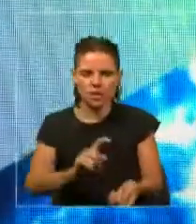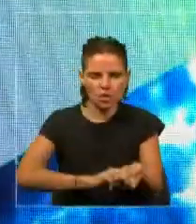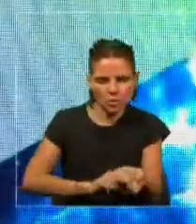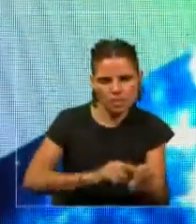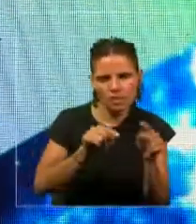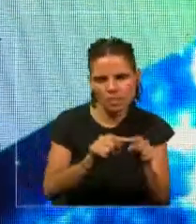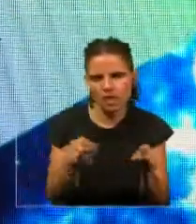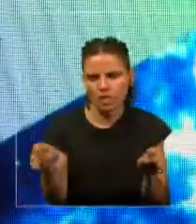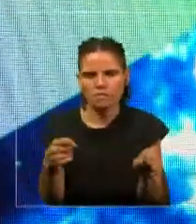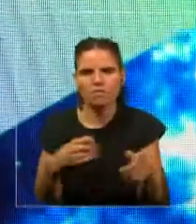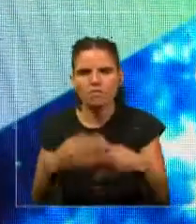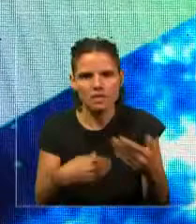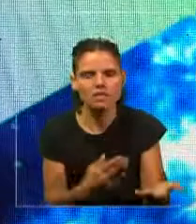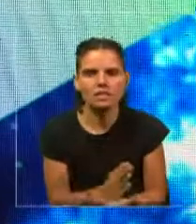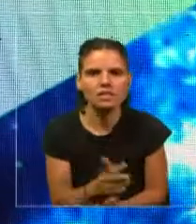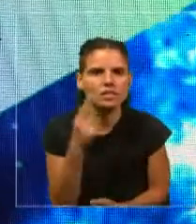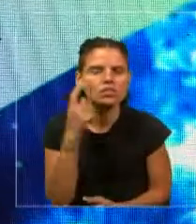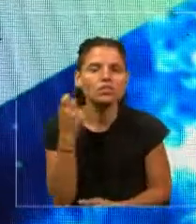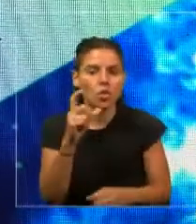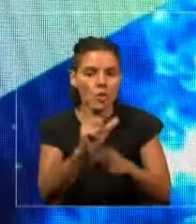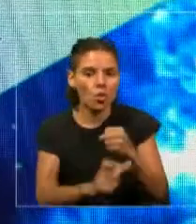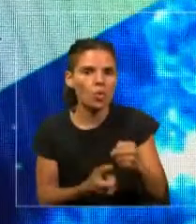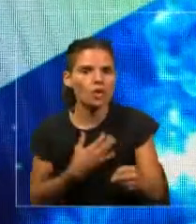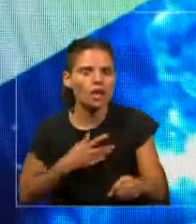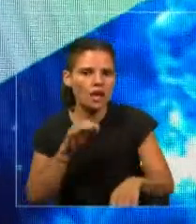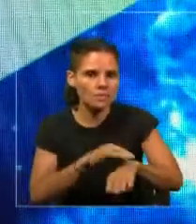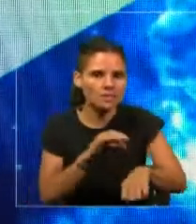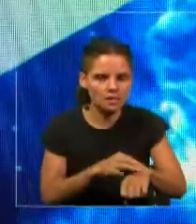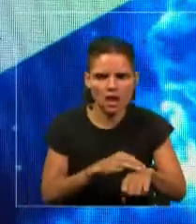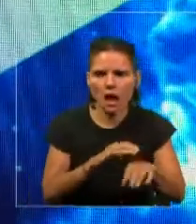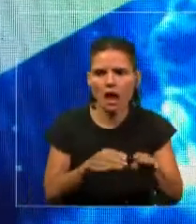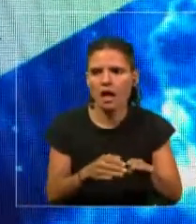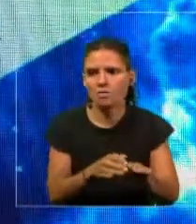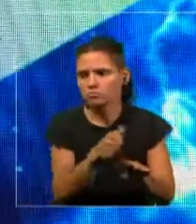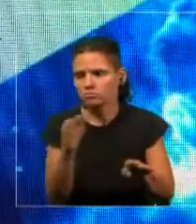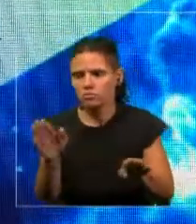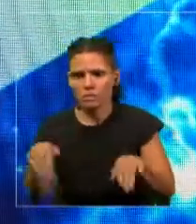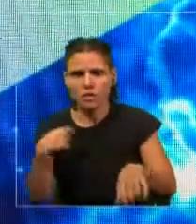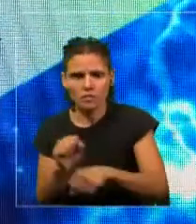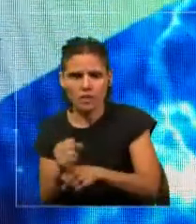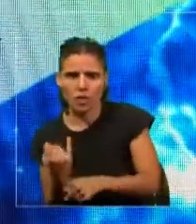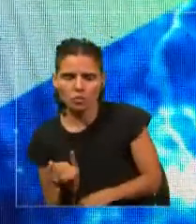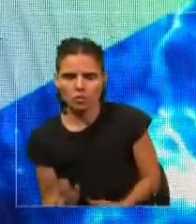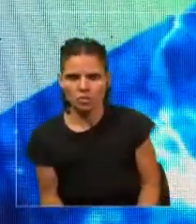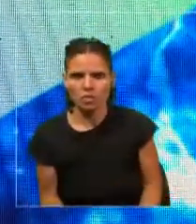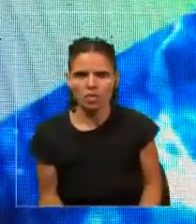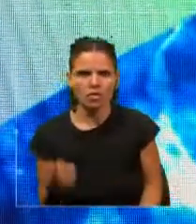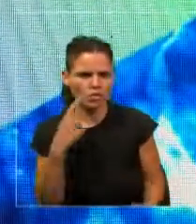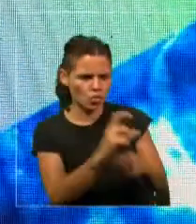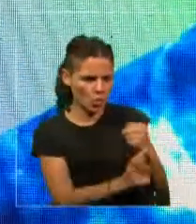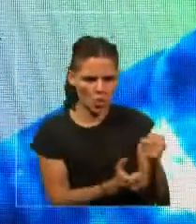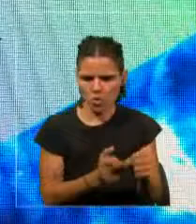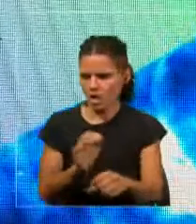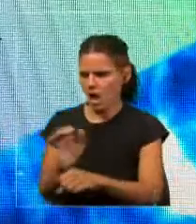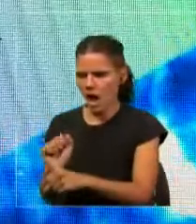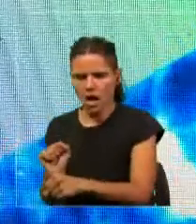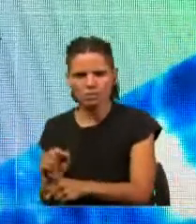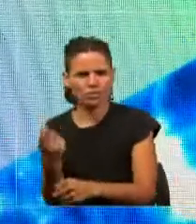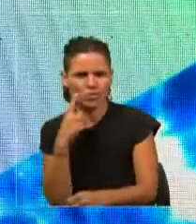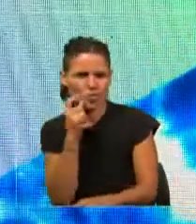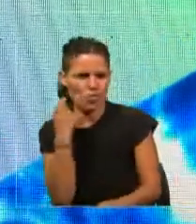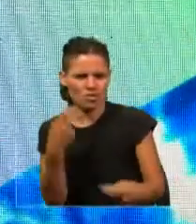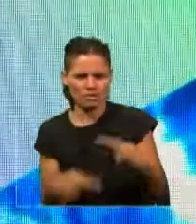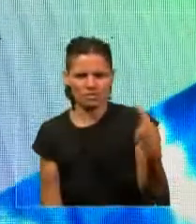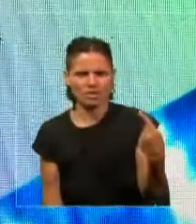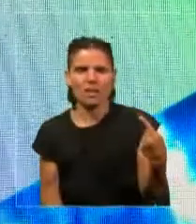Google con la medicina, lo mismo buscaba con los vehículos autónomos. Uno puede decir, ¿qué tiene que ver Google con los autos? No, la idea es ser